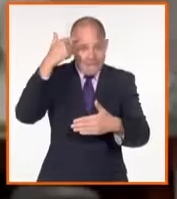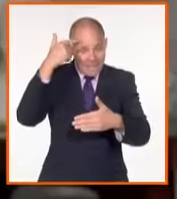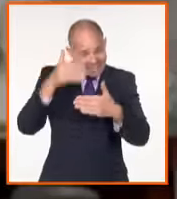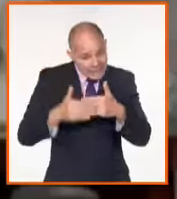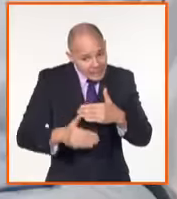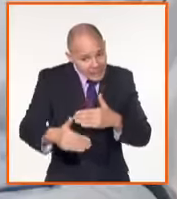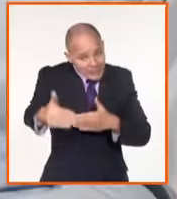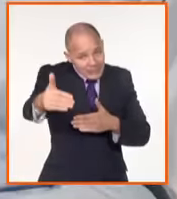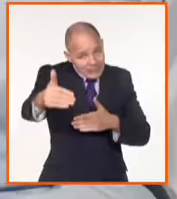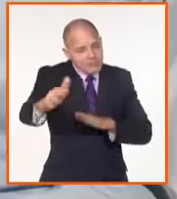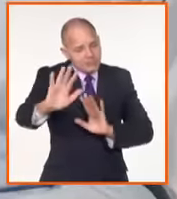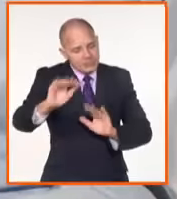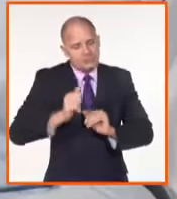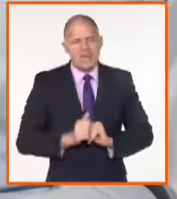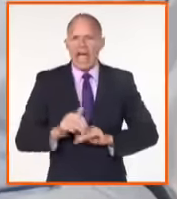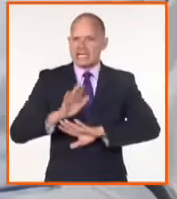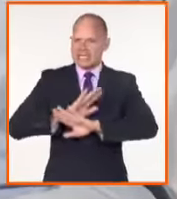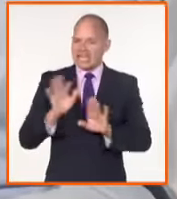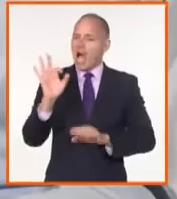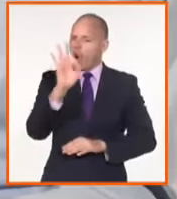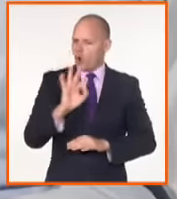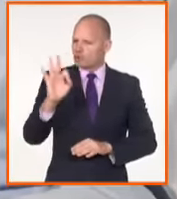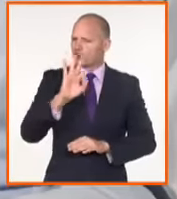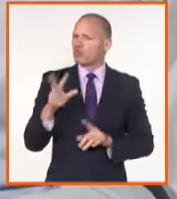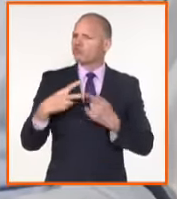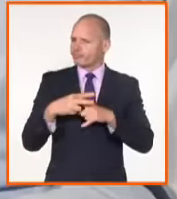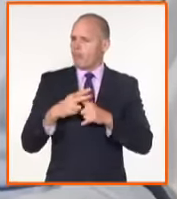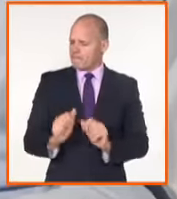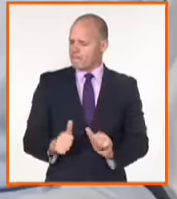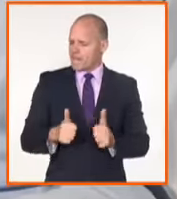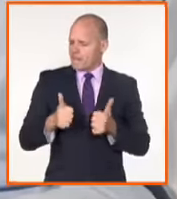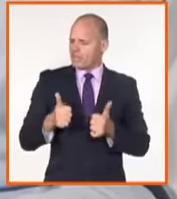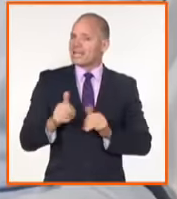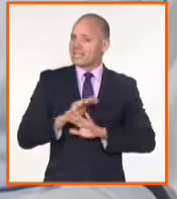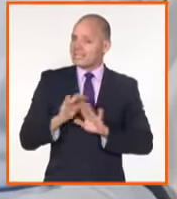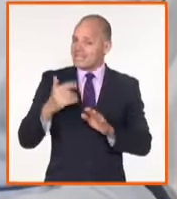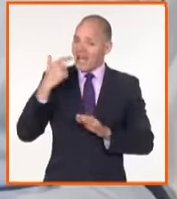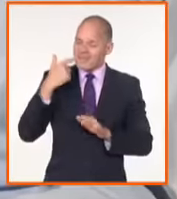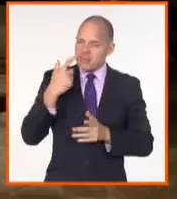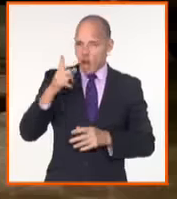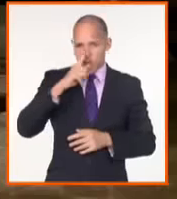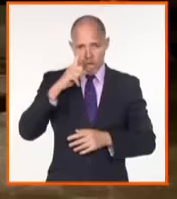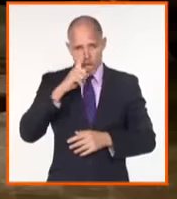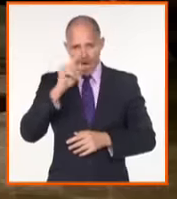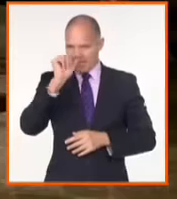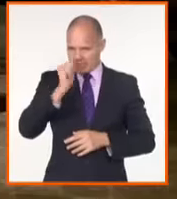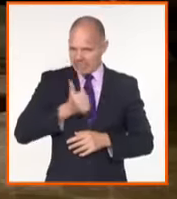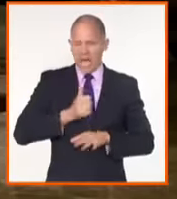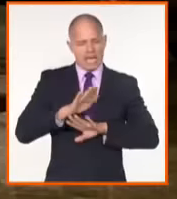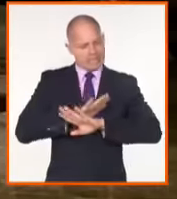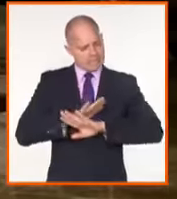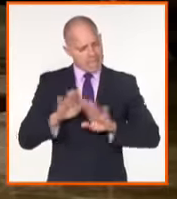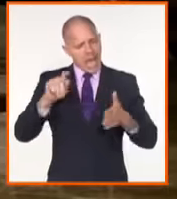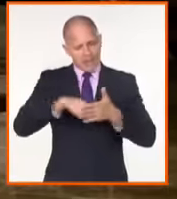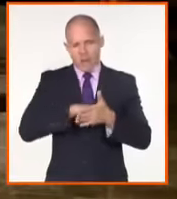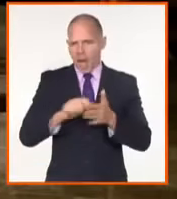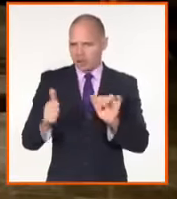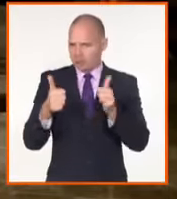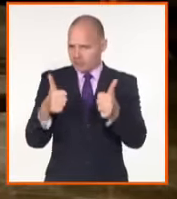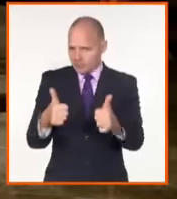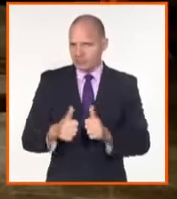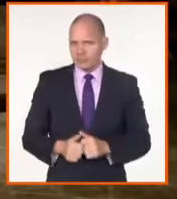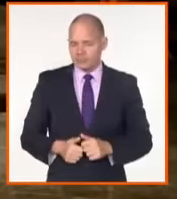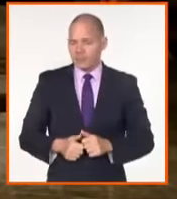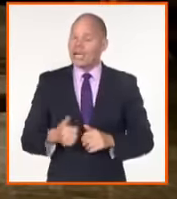mes de octubre, y ya estamos trabajando para tener los suministros estables de noviembre y de diciembre. ¿Bajo condiciones?